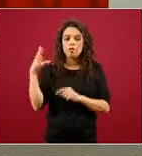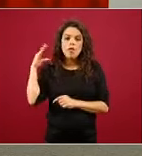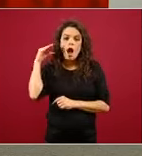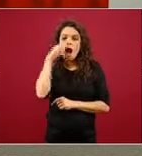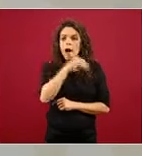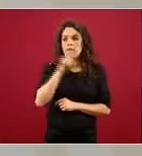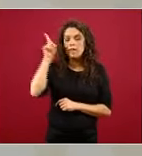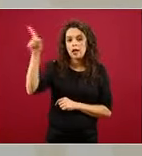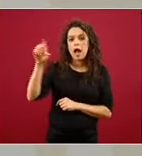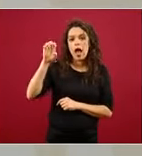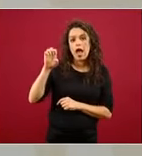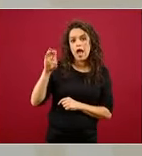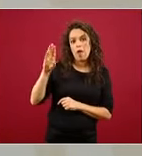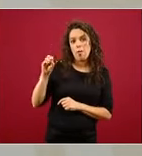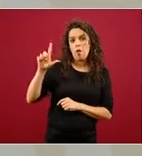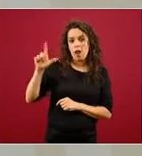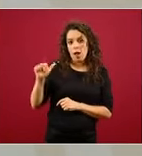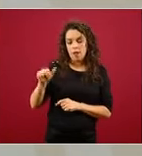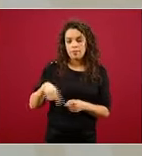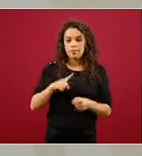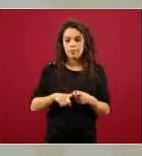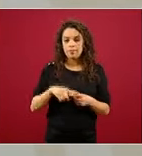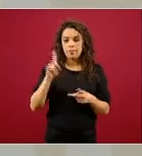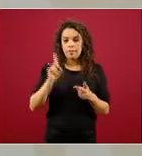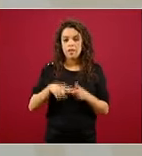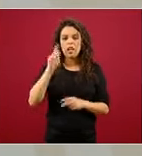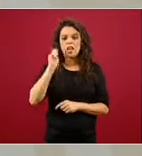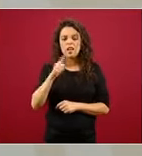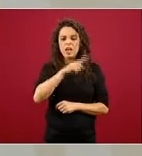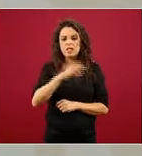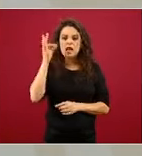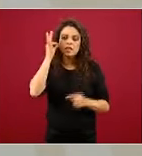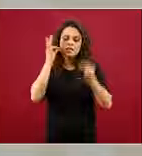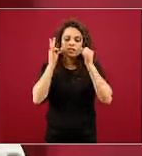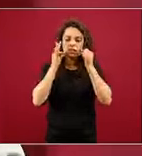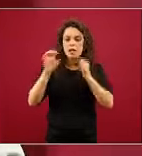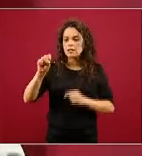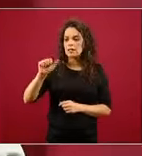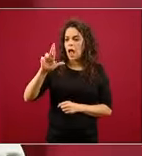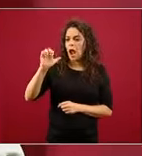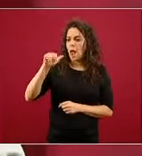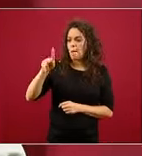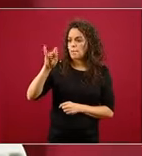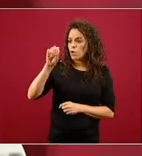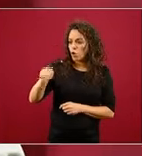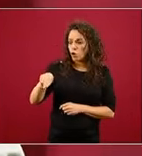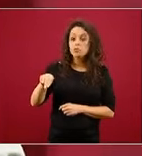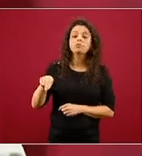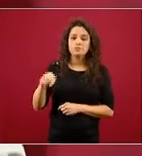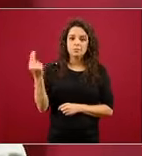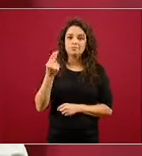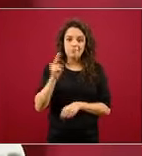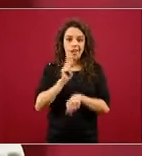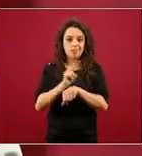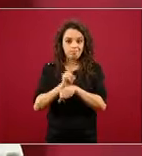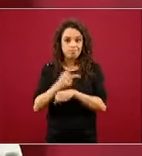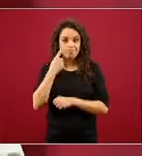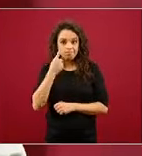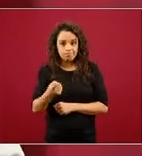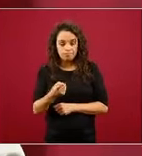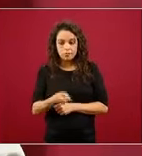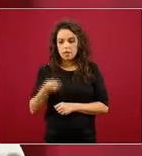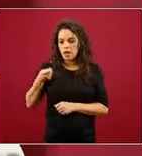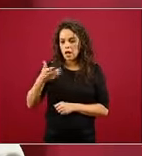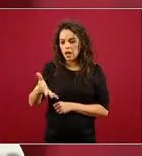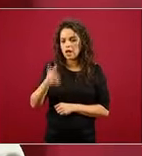saben también, sarampión ha sido uno de los temas que vamos dando monitoreo. Fiebre amarilla, por ejemplo,